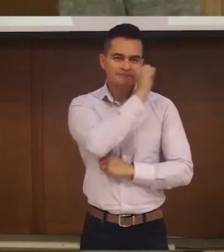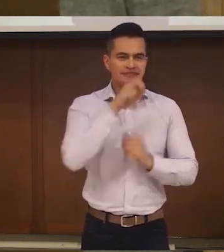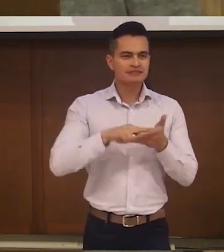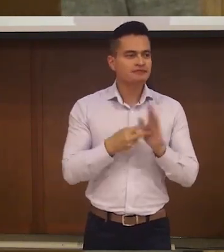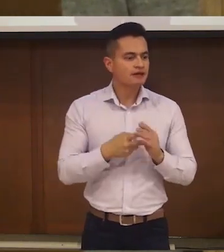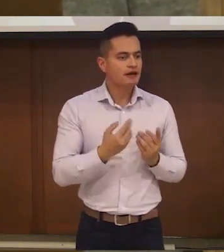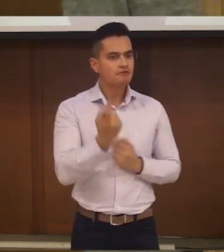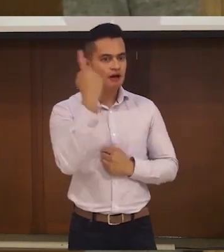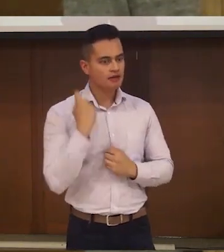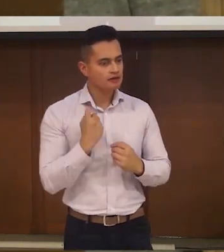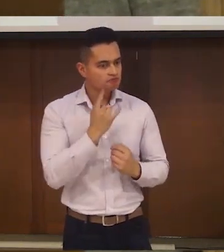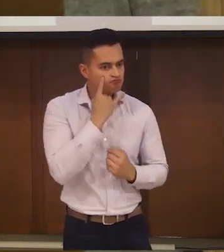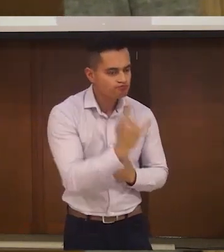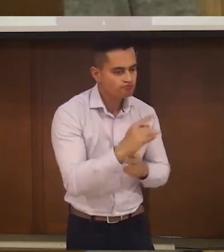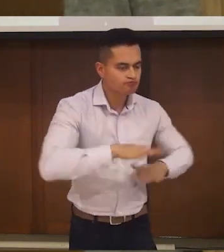desinterés, de